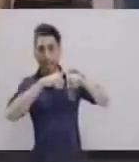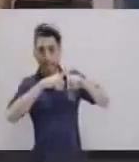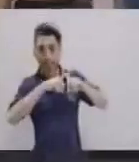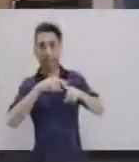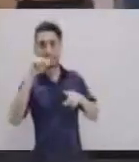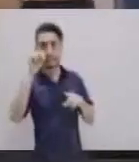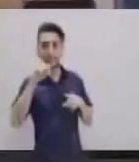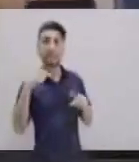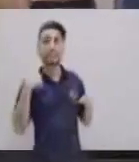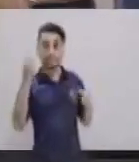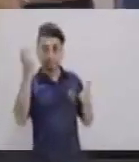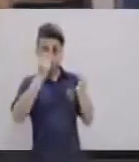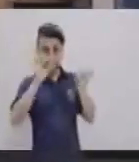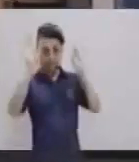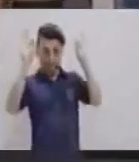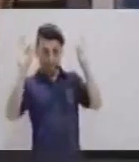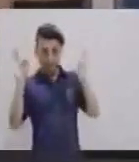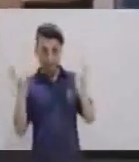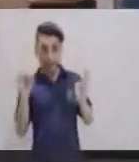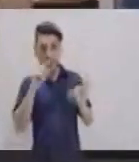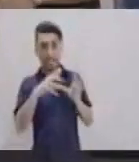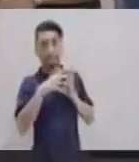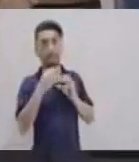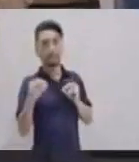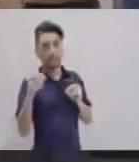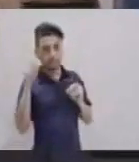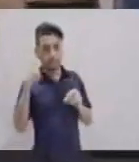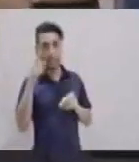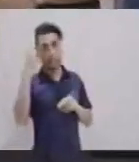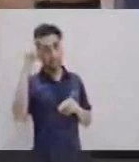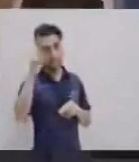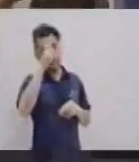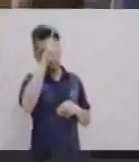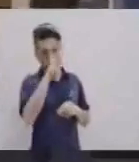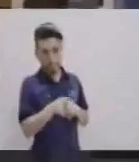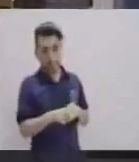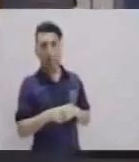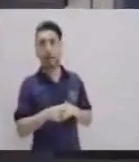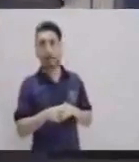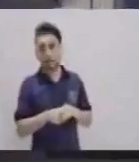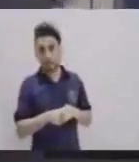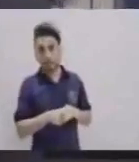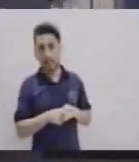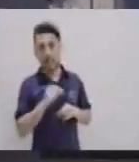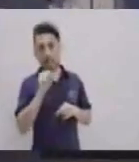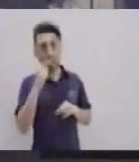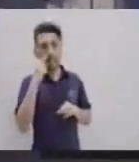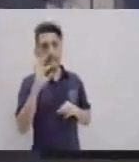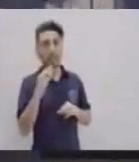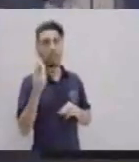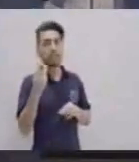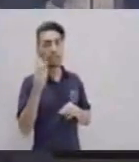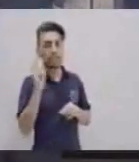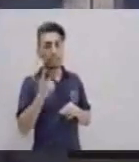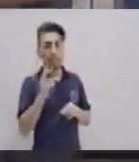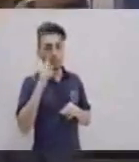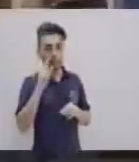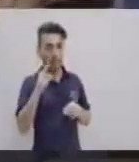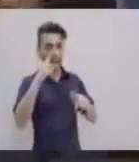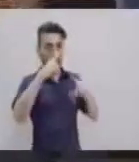va al momento de graficarse va a ser lo que representa la asíntota vertical. Entonces el paso para sacar la asíntota vertical es despejar